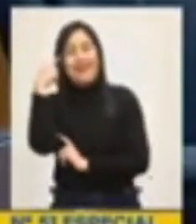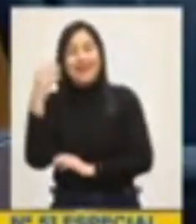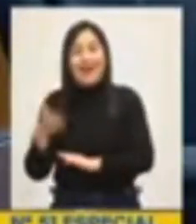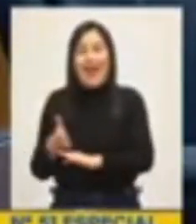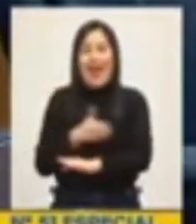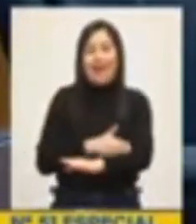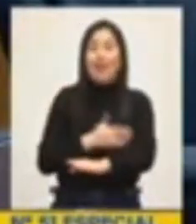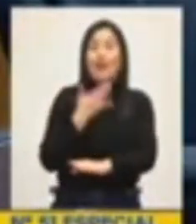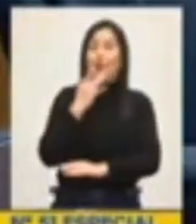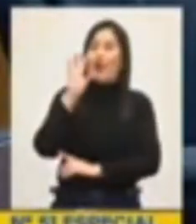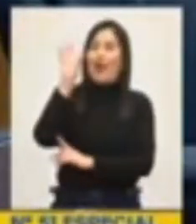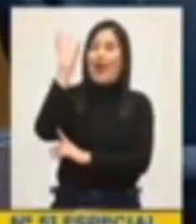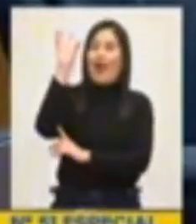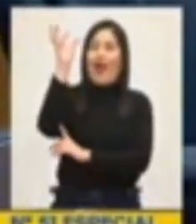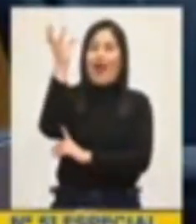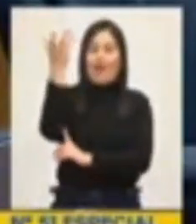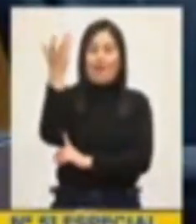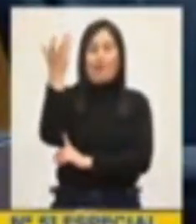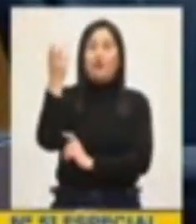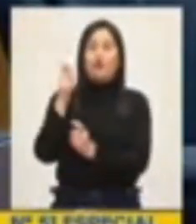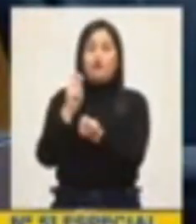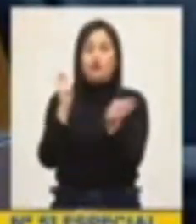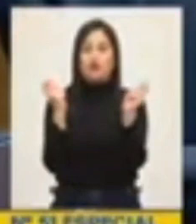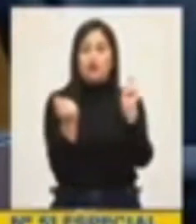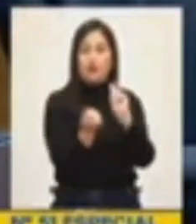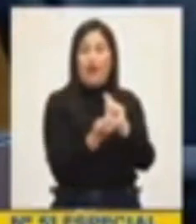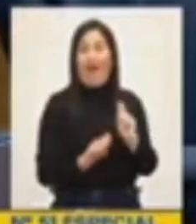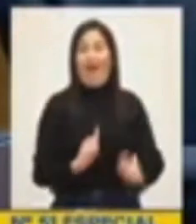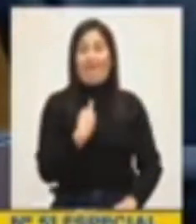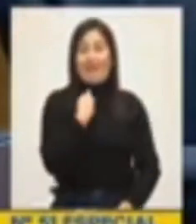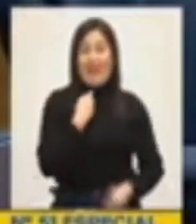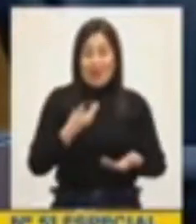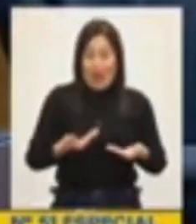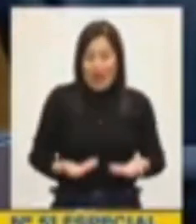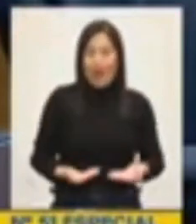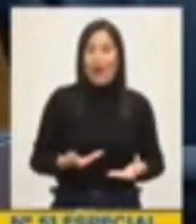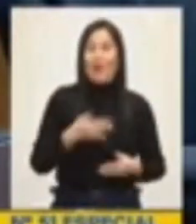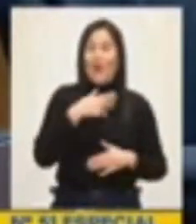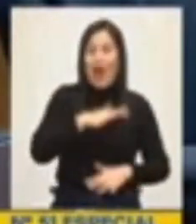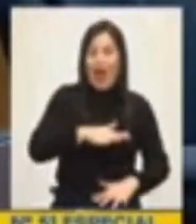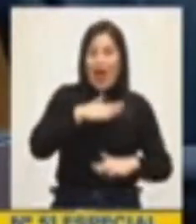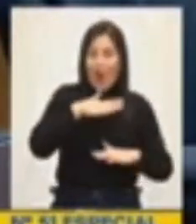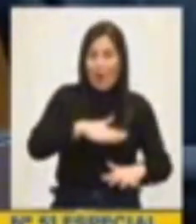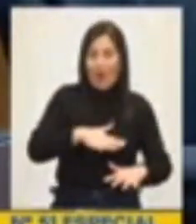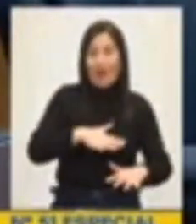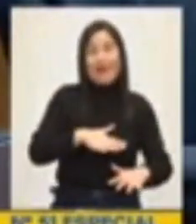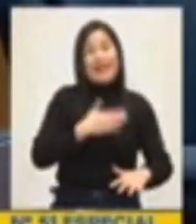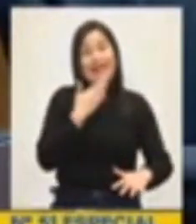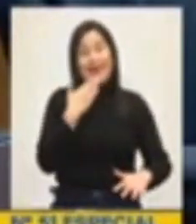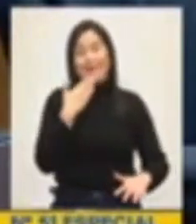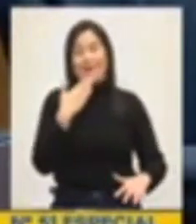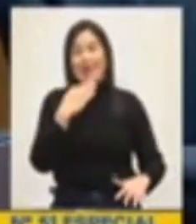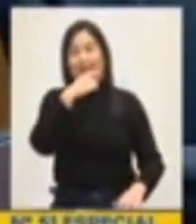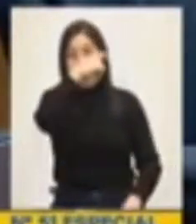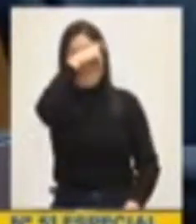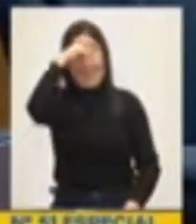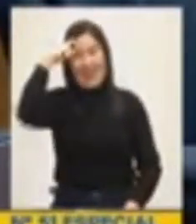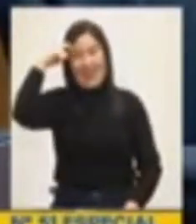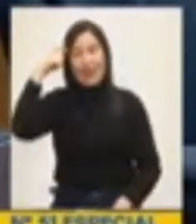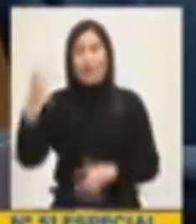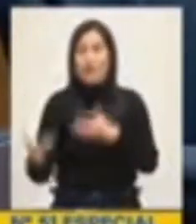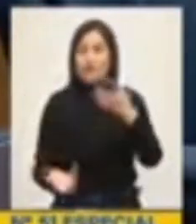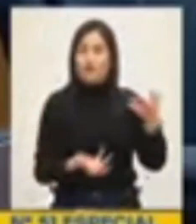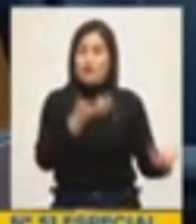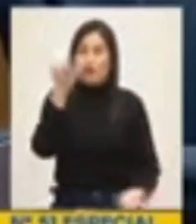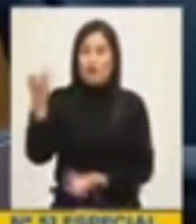el cambio climático nos va a seguir golpeando tanto hoy día con el agua como eventualmente con los incendios en la temporada que viene, producto de la